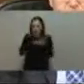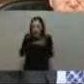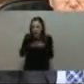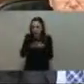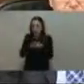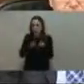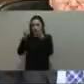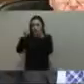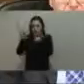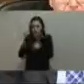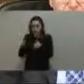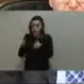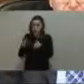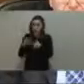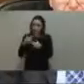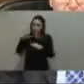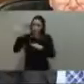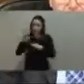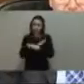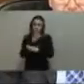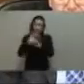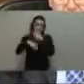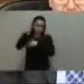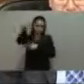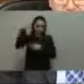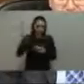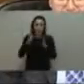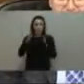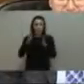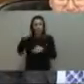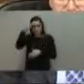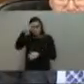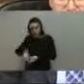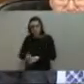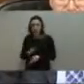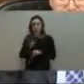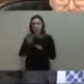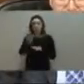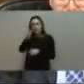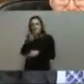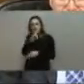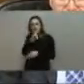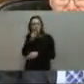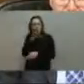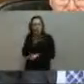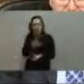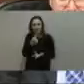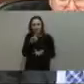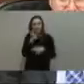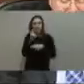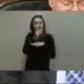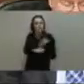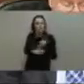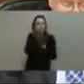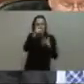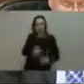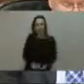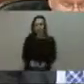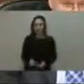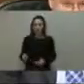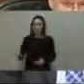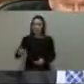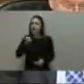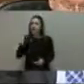A, pero lo sabían y negó que recibiera también subvenciones. Falso, consejera,